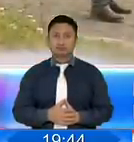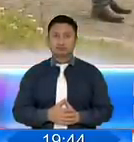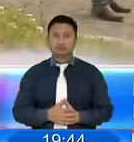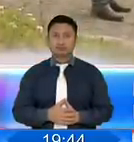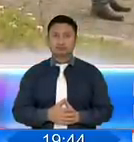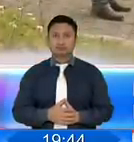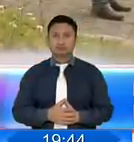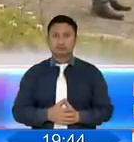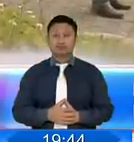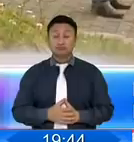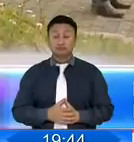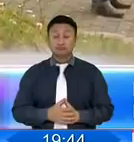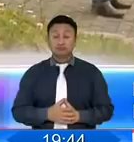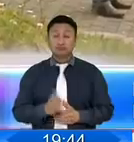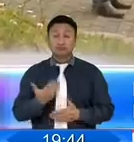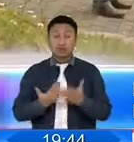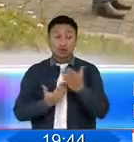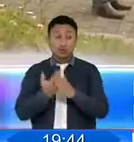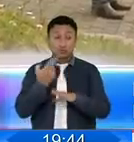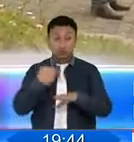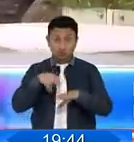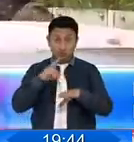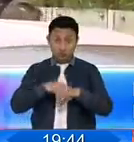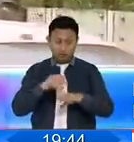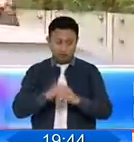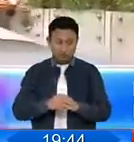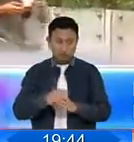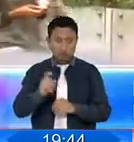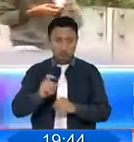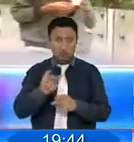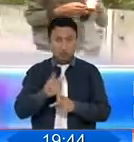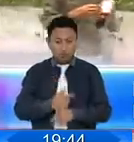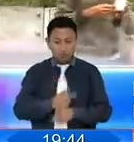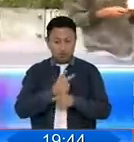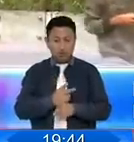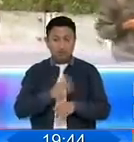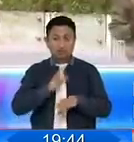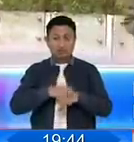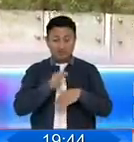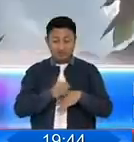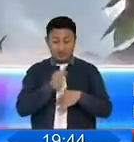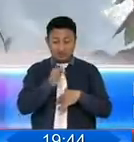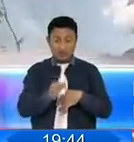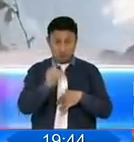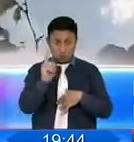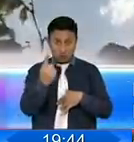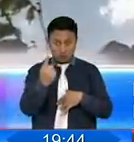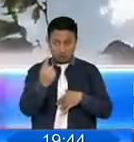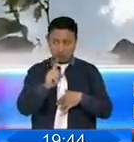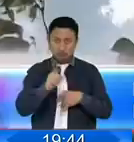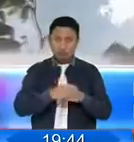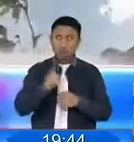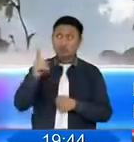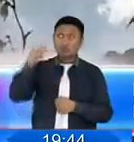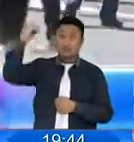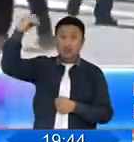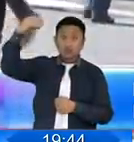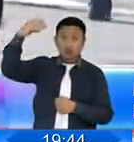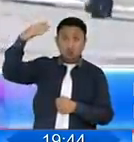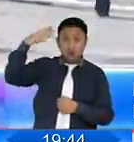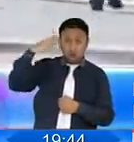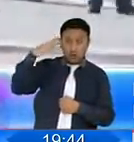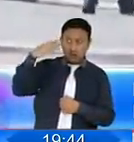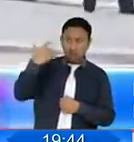En la nueva normalidad no solo es necesario mantener los cuidados por el COVID-19, los rayos ultravioletas del sol son el factor de riesgo